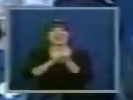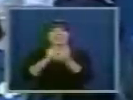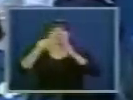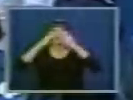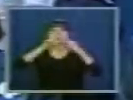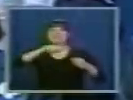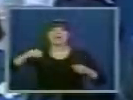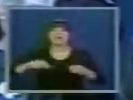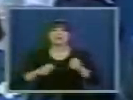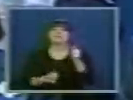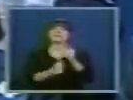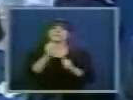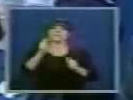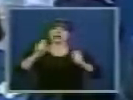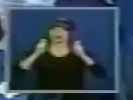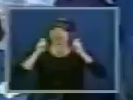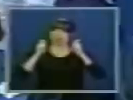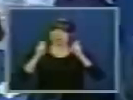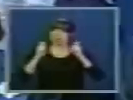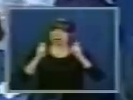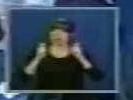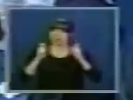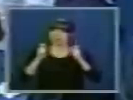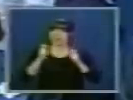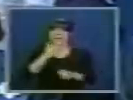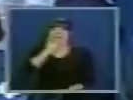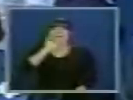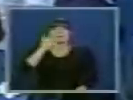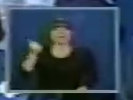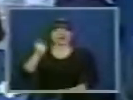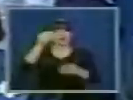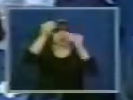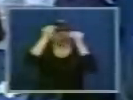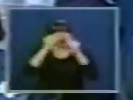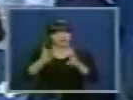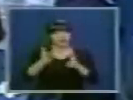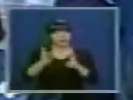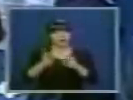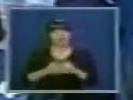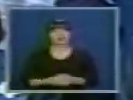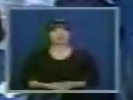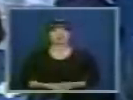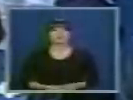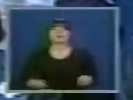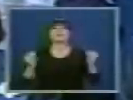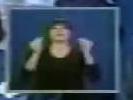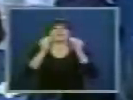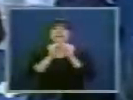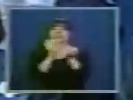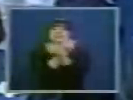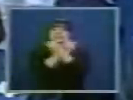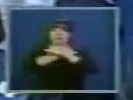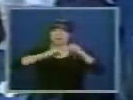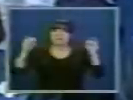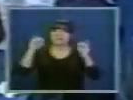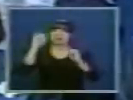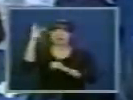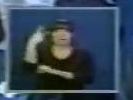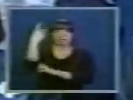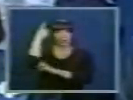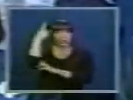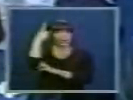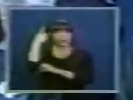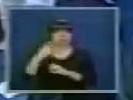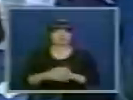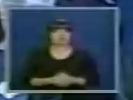pueblo más educado, mejor informado y más independiente políticamente